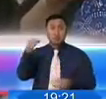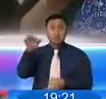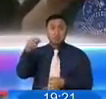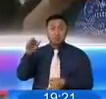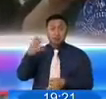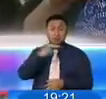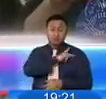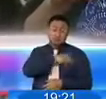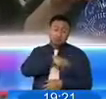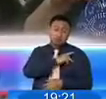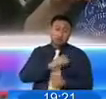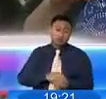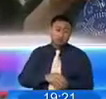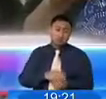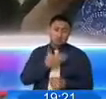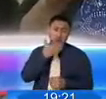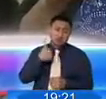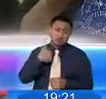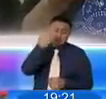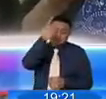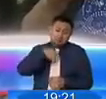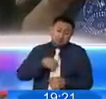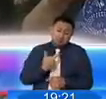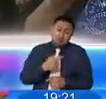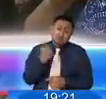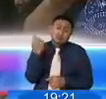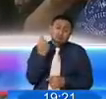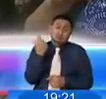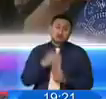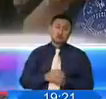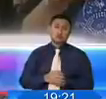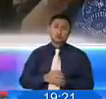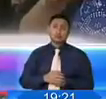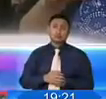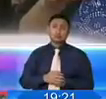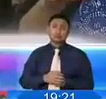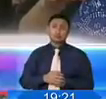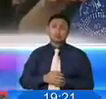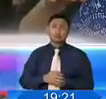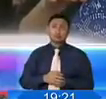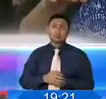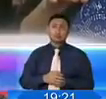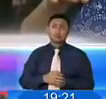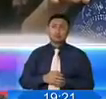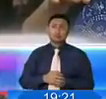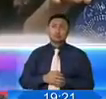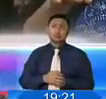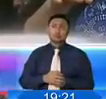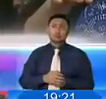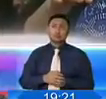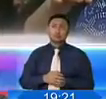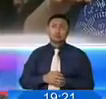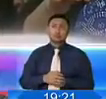toca hacer personalmente, me decidí irme a hacer solo. Los cuales, ese es el punto de vista que